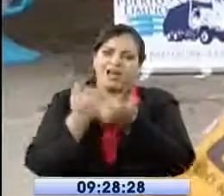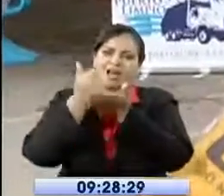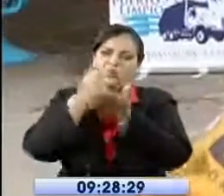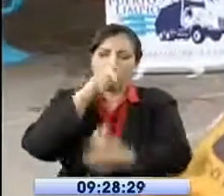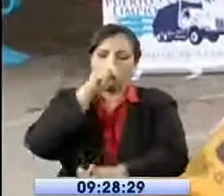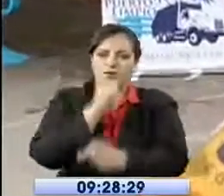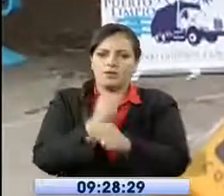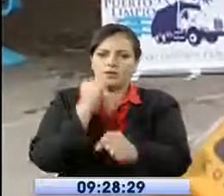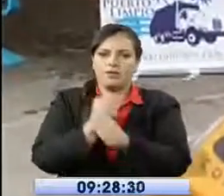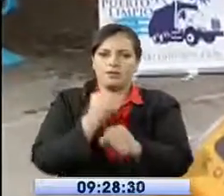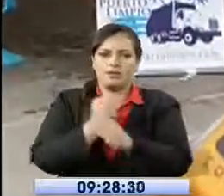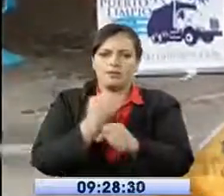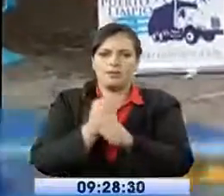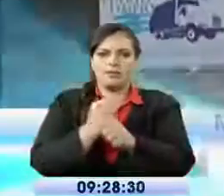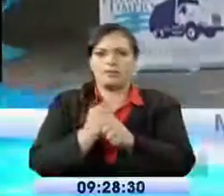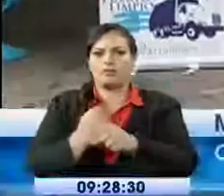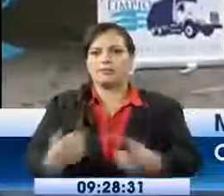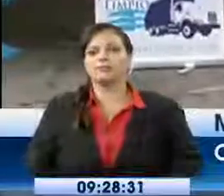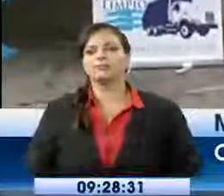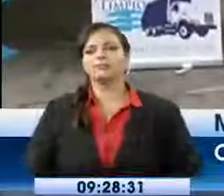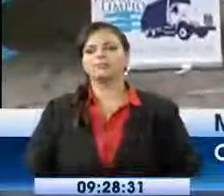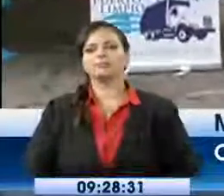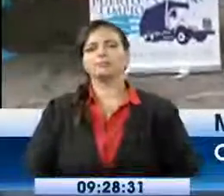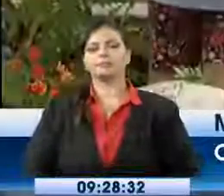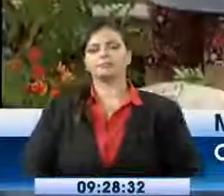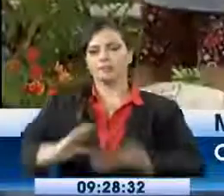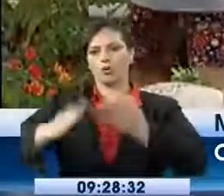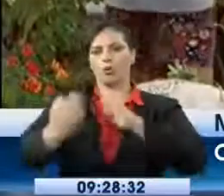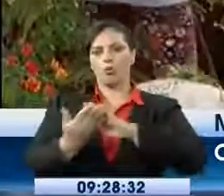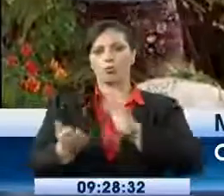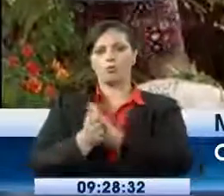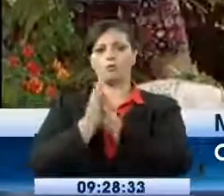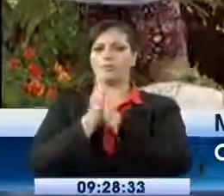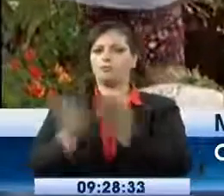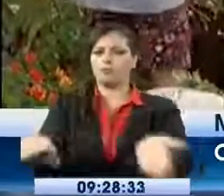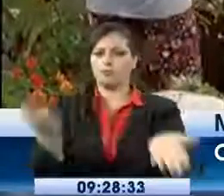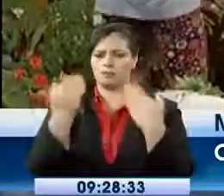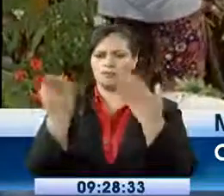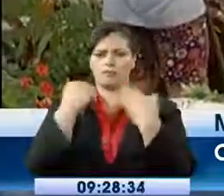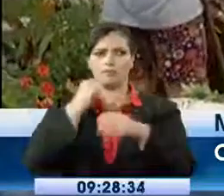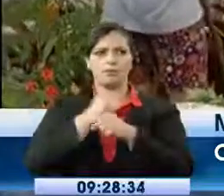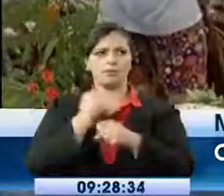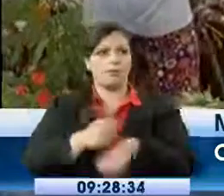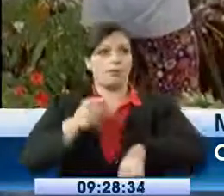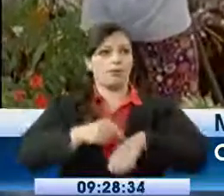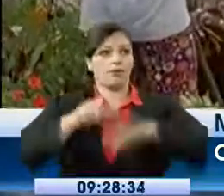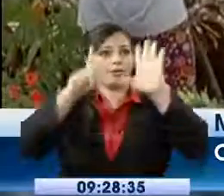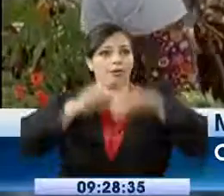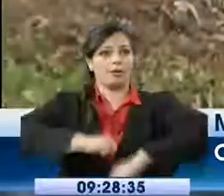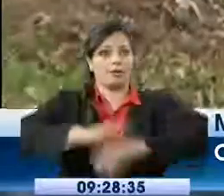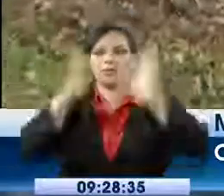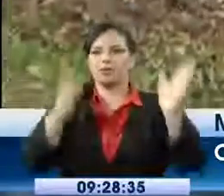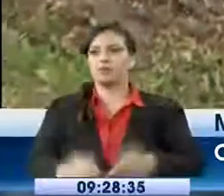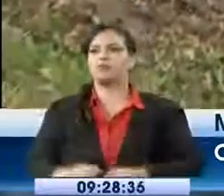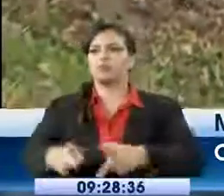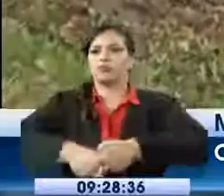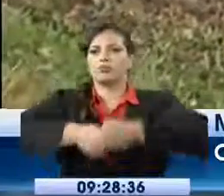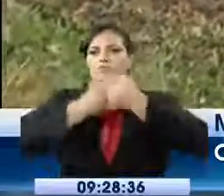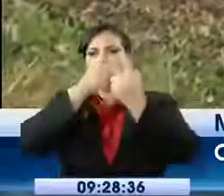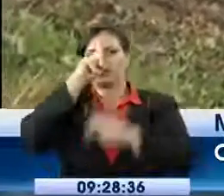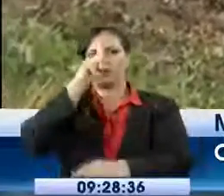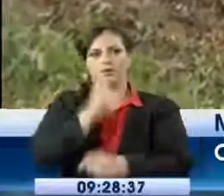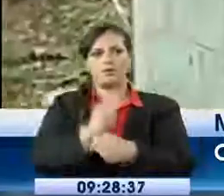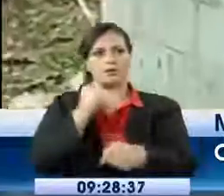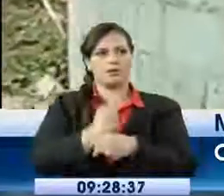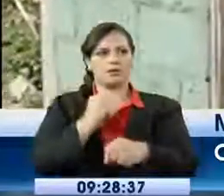su apoyo, involucrando más que nada a la comunidad. Desde las 6 de la mañana todos se aprestaban a colaborar para mejorar la apariencia de